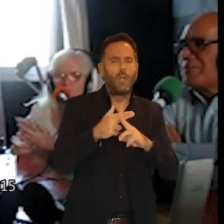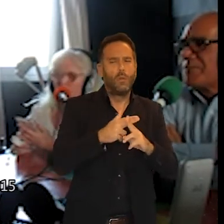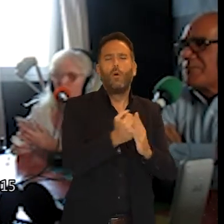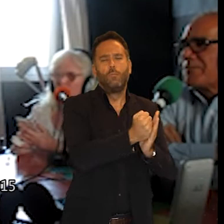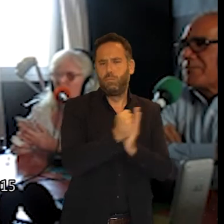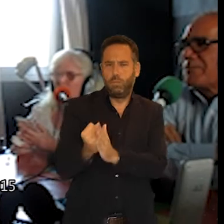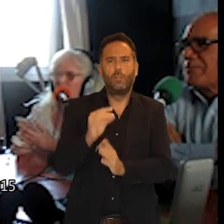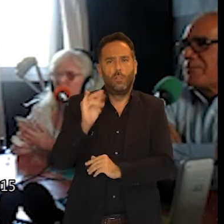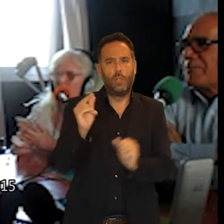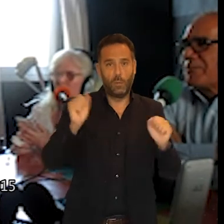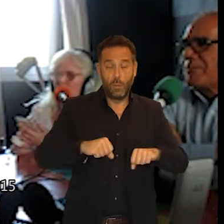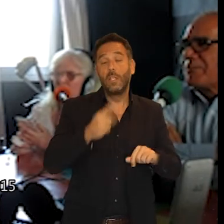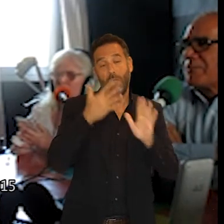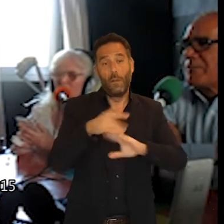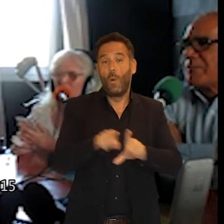de Desarrollo,